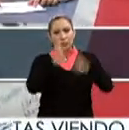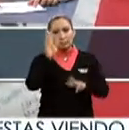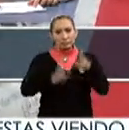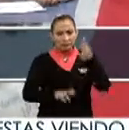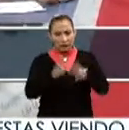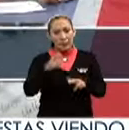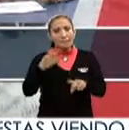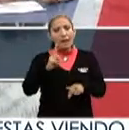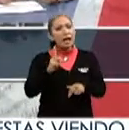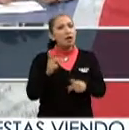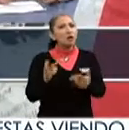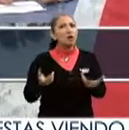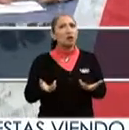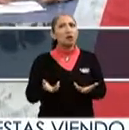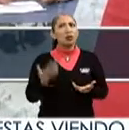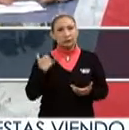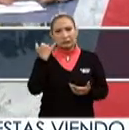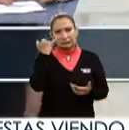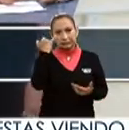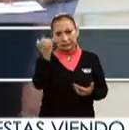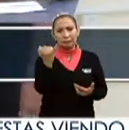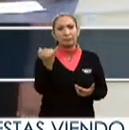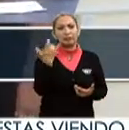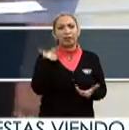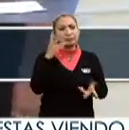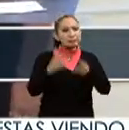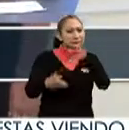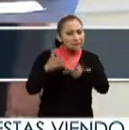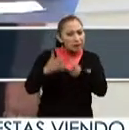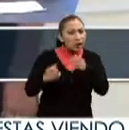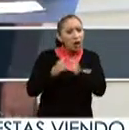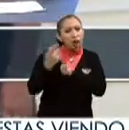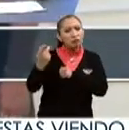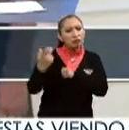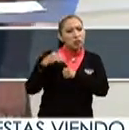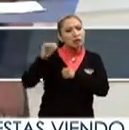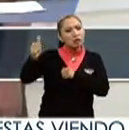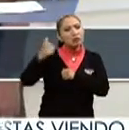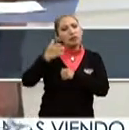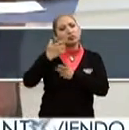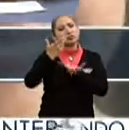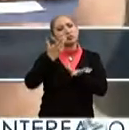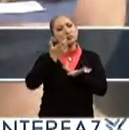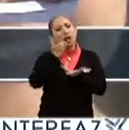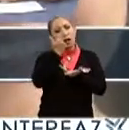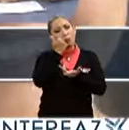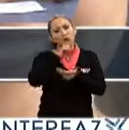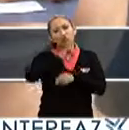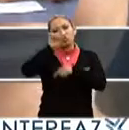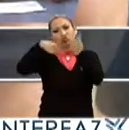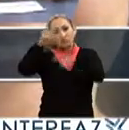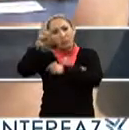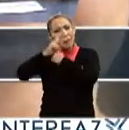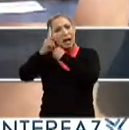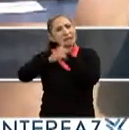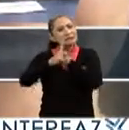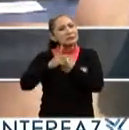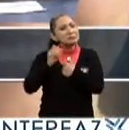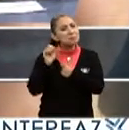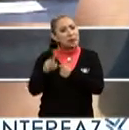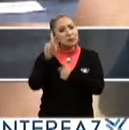normalista, pero finalmente la idea de esta plática contigo y con otros colegas tuyos que se han ido a otras partes del mundo es precisamente que